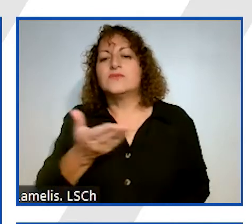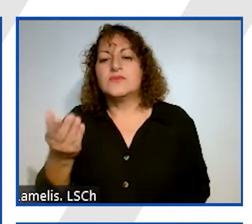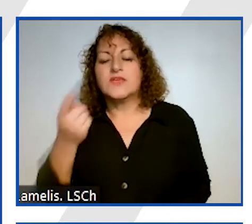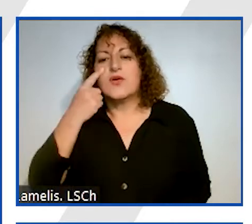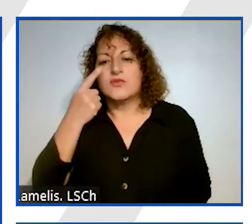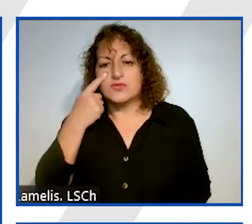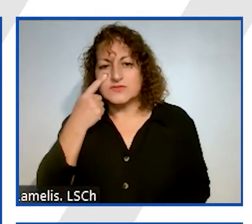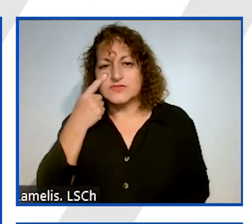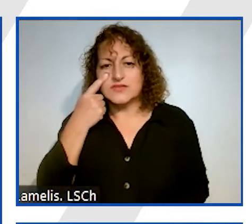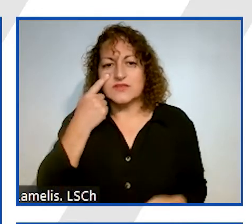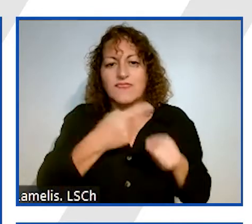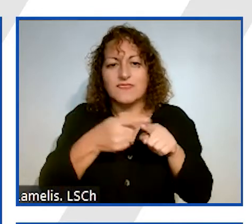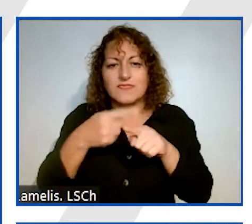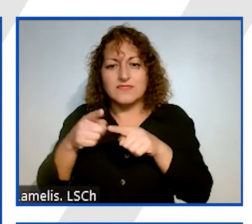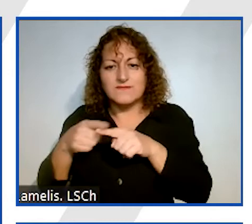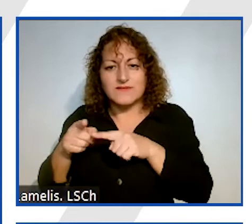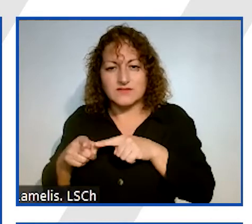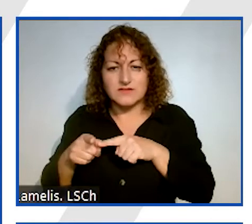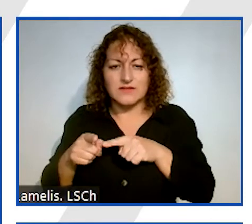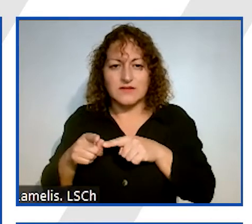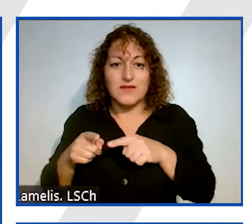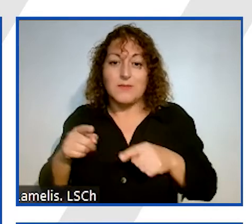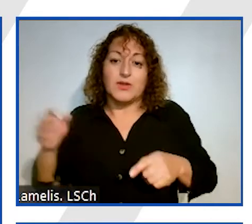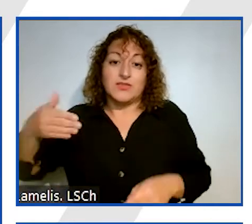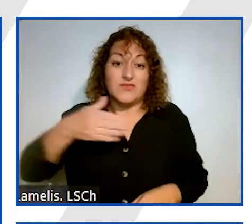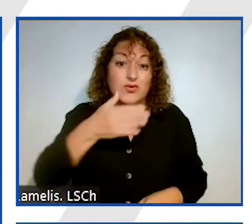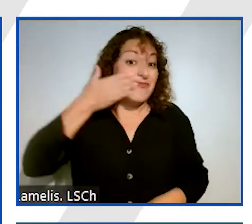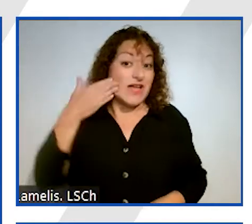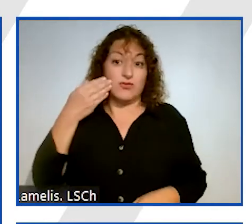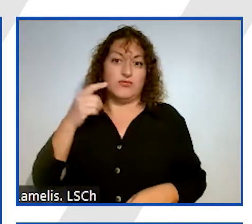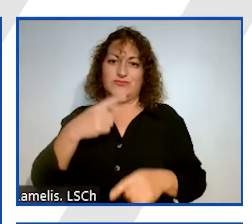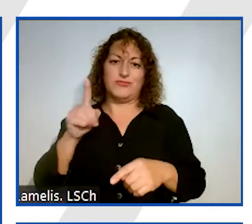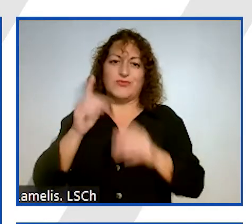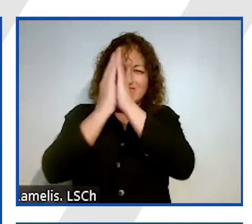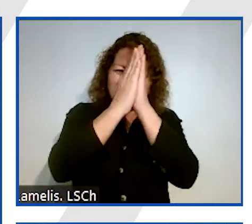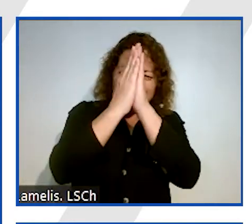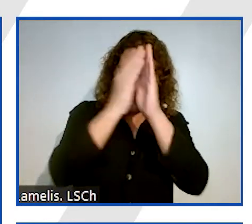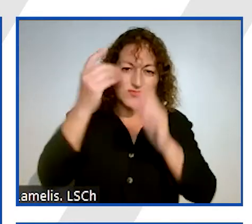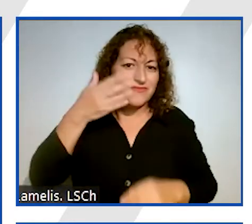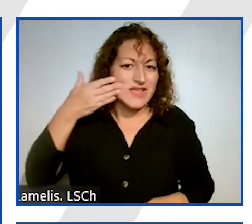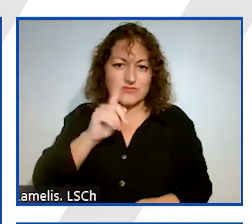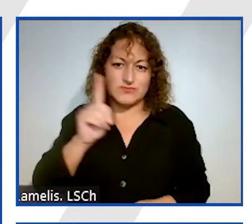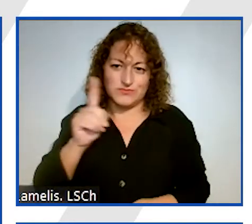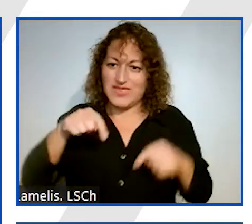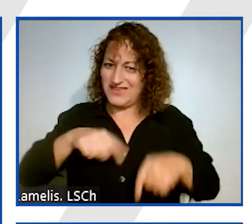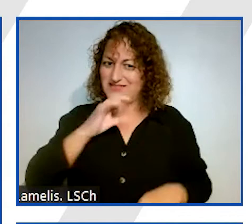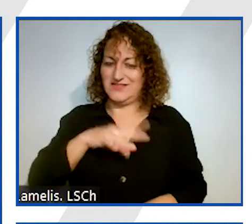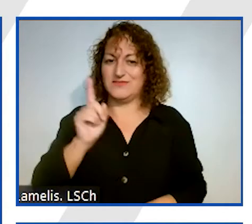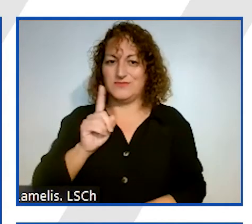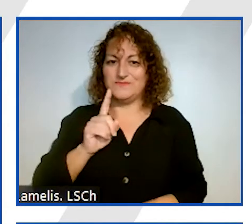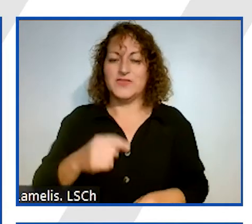conocen? Que sean chilenos, no me van a decir un tiburón blanco. ¿Conocen alguno? Ya les mencioné el toyo, les mencioné